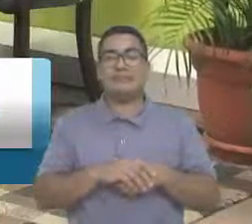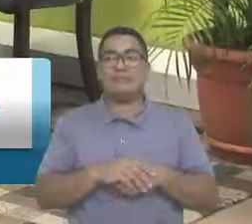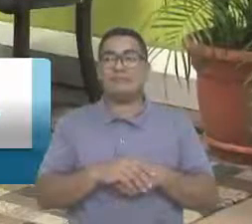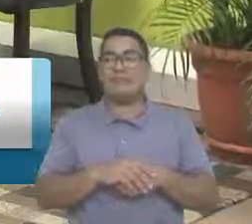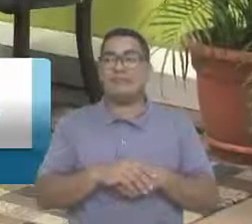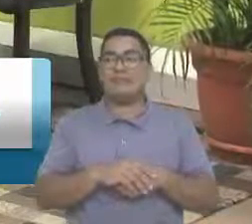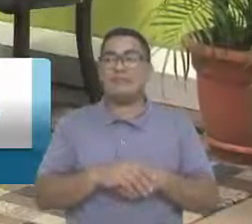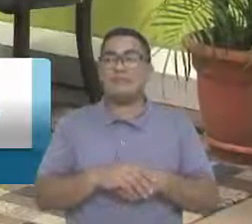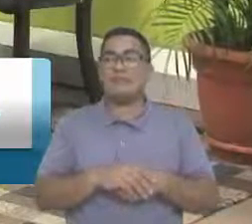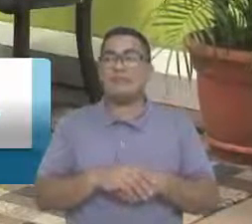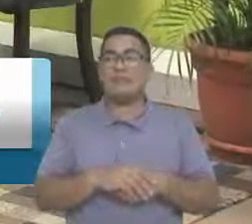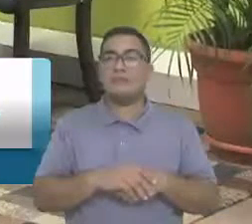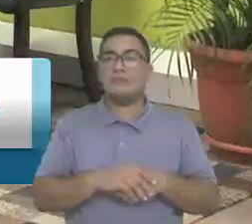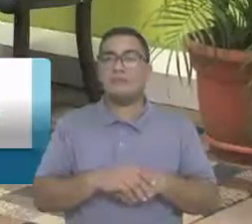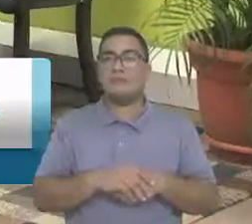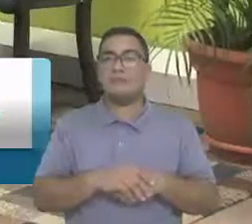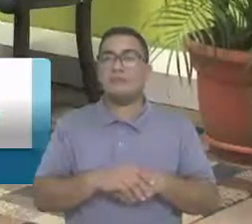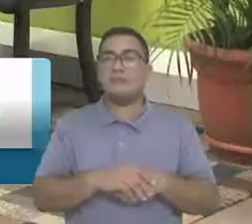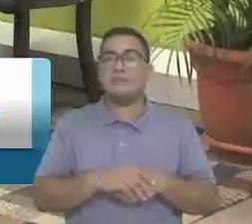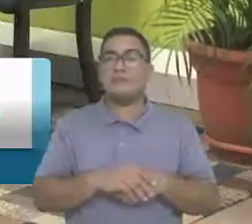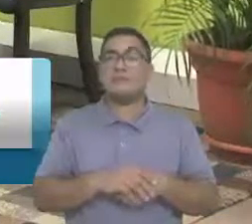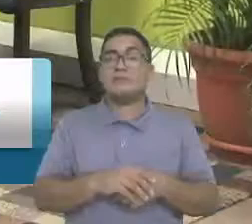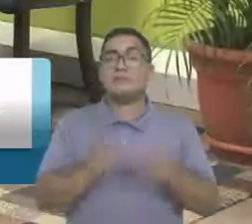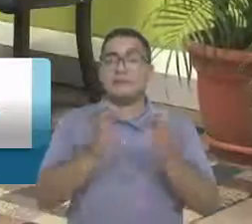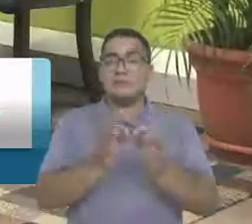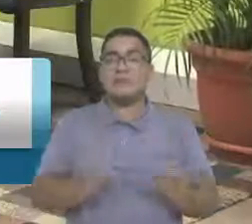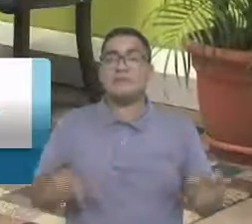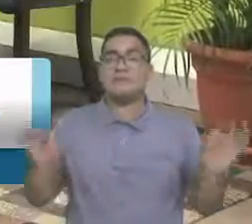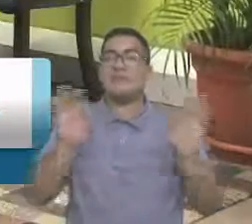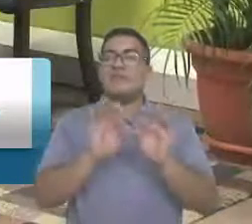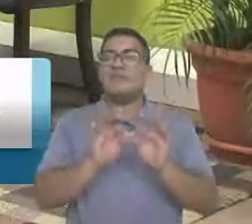uno de los principales